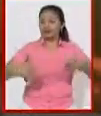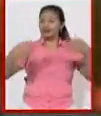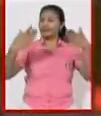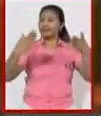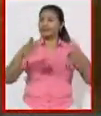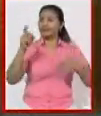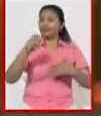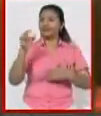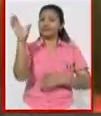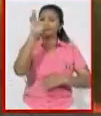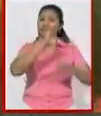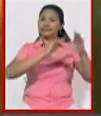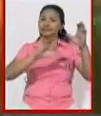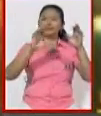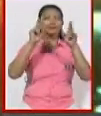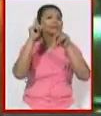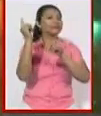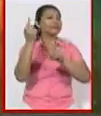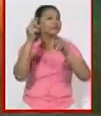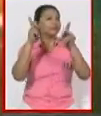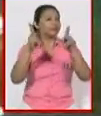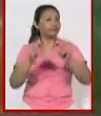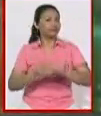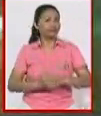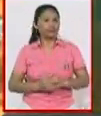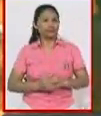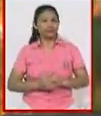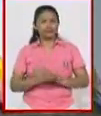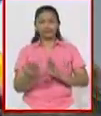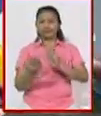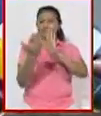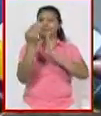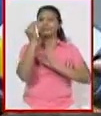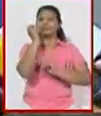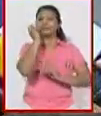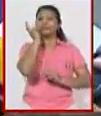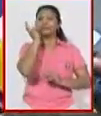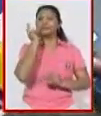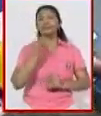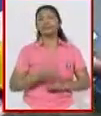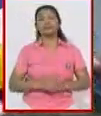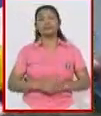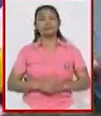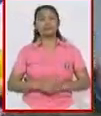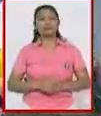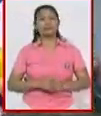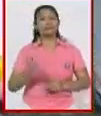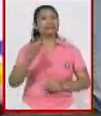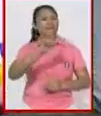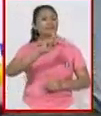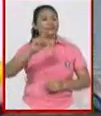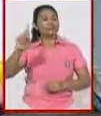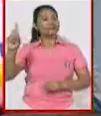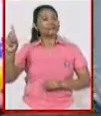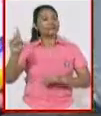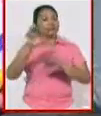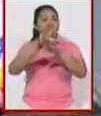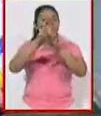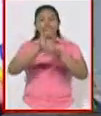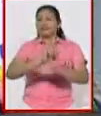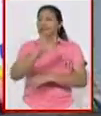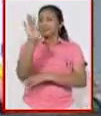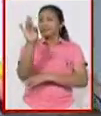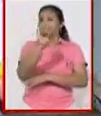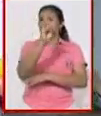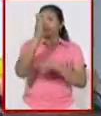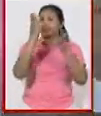oposición debe de buscar a un candidato que le haga frente a Evo Morales. Pensamos que la derecha conservadora tradicional boliviana